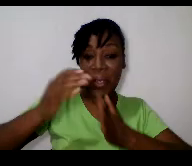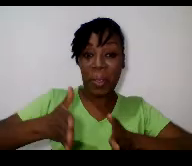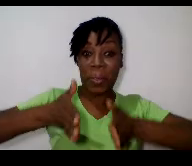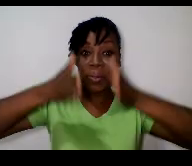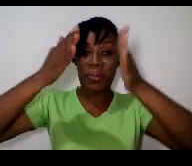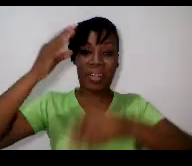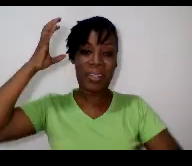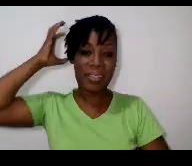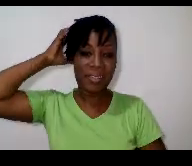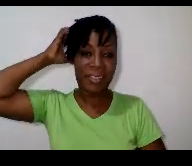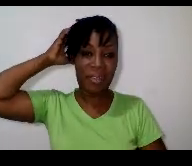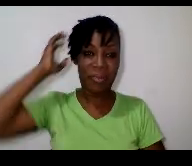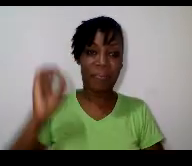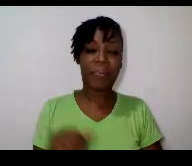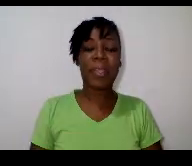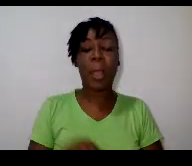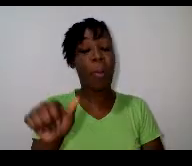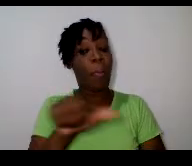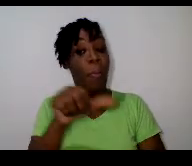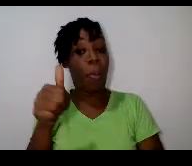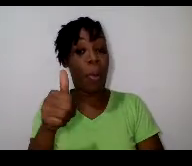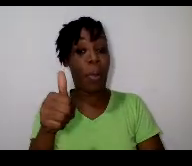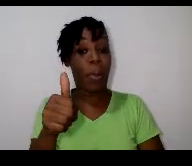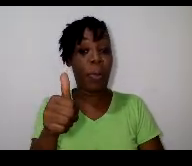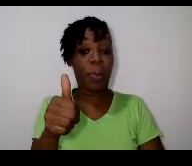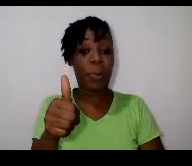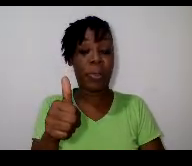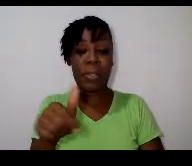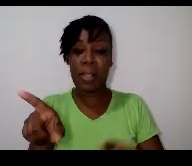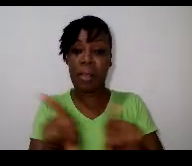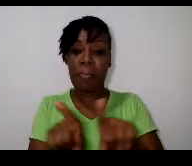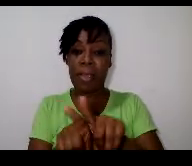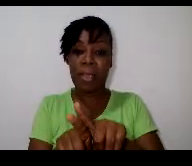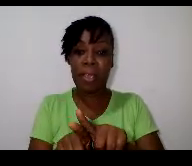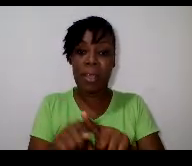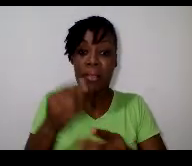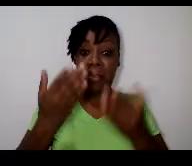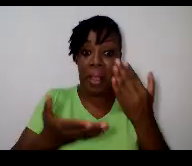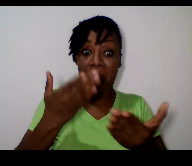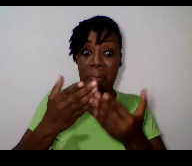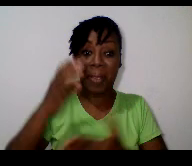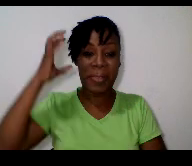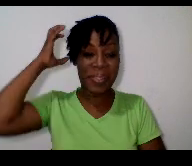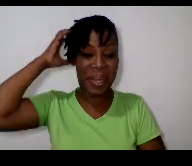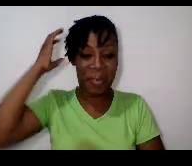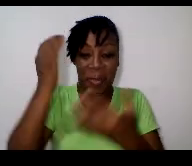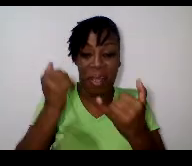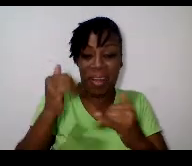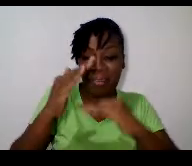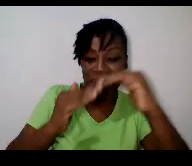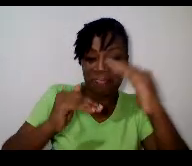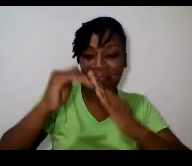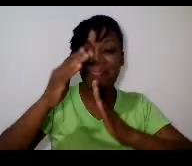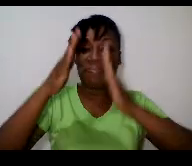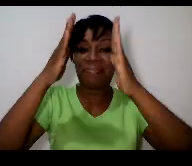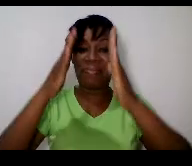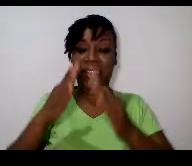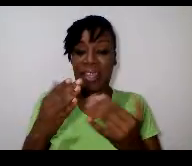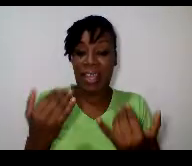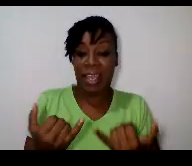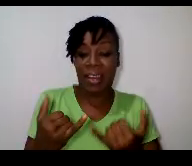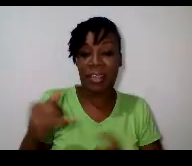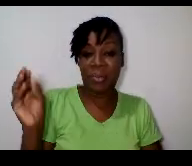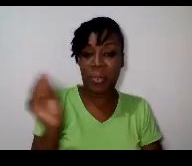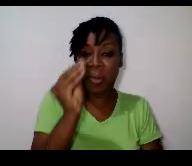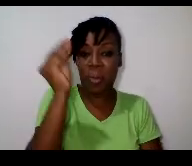lado, si estamos en esta charla, puede ser que también nuestro cerebro esté en construcción. Si somos un adolescente o somos un